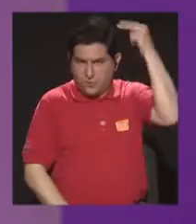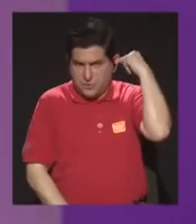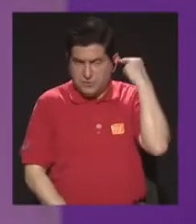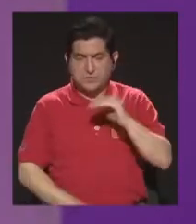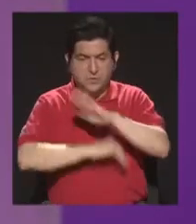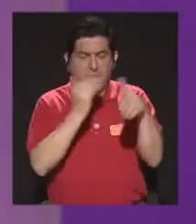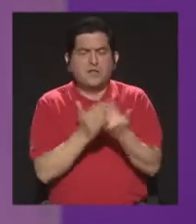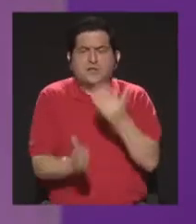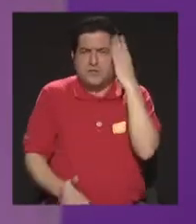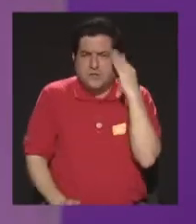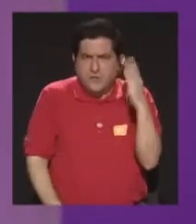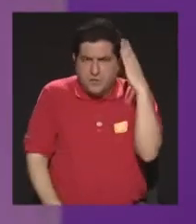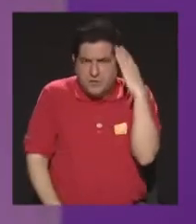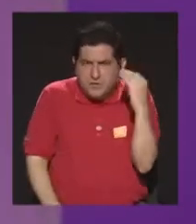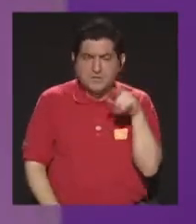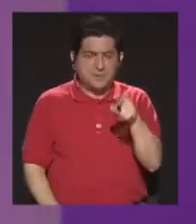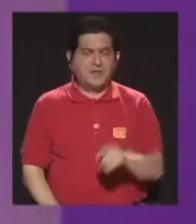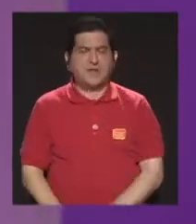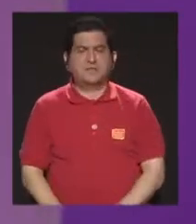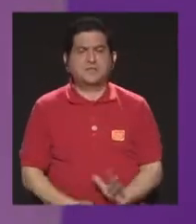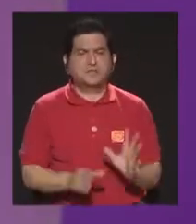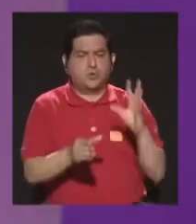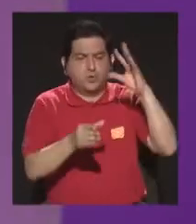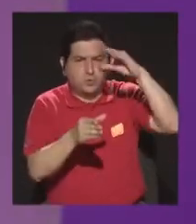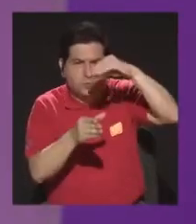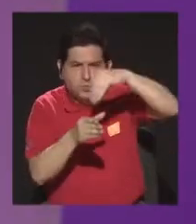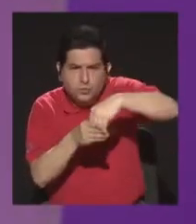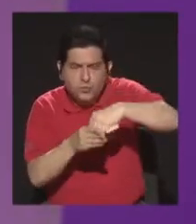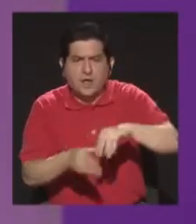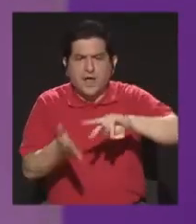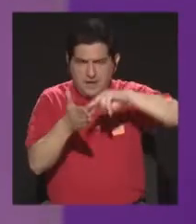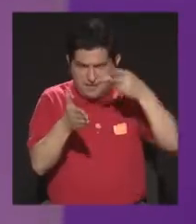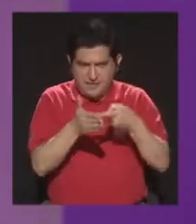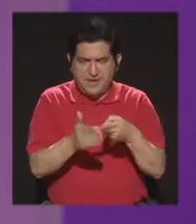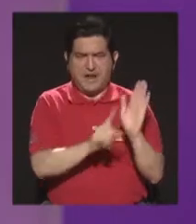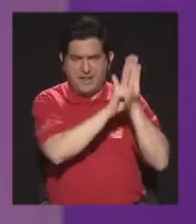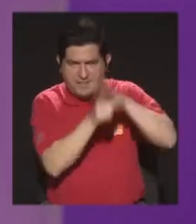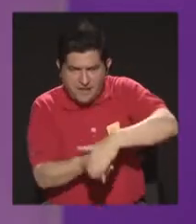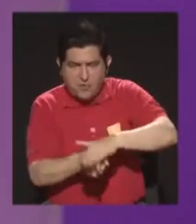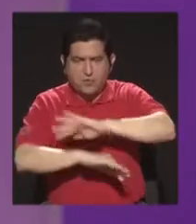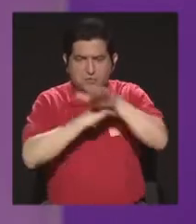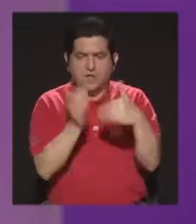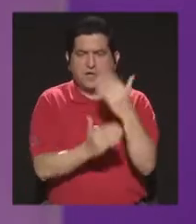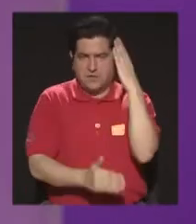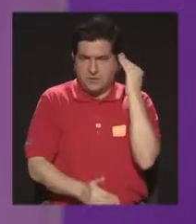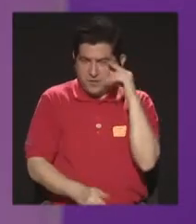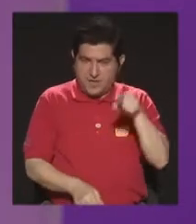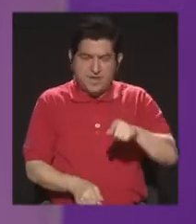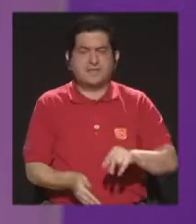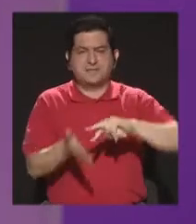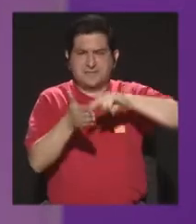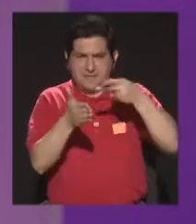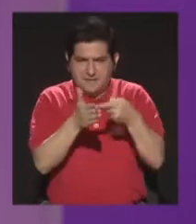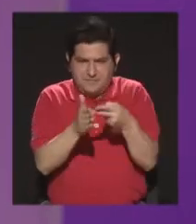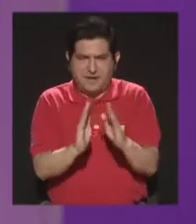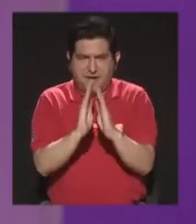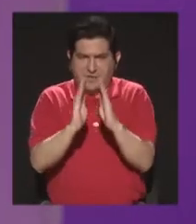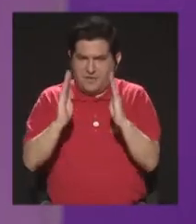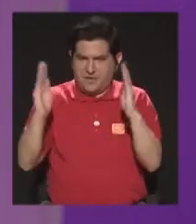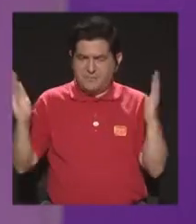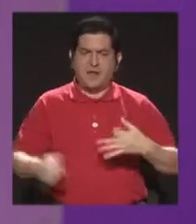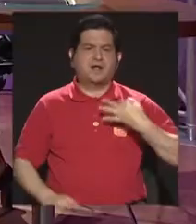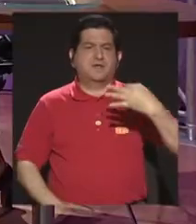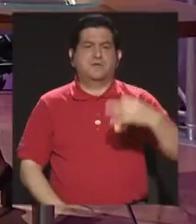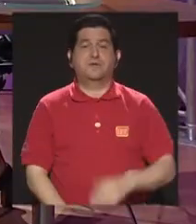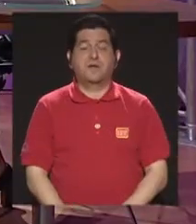estas experiencias, todo esto se va integrando en la definición de acoso. Todas nuestras vivencias van haciendo crecer esa definición día con día. Es